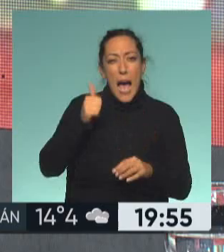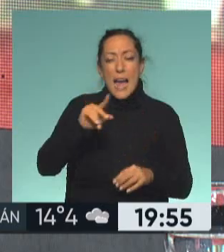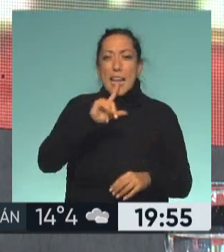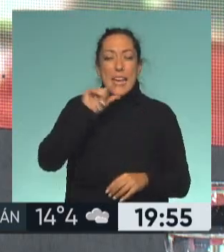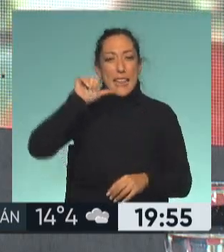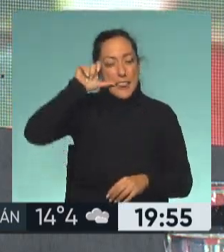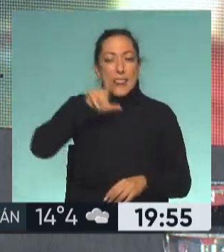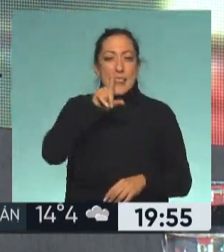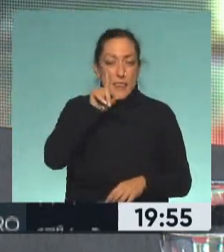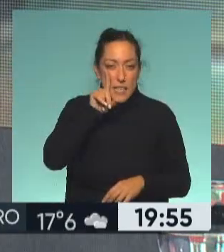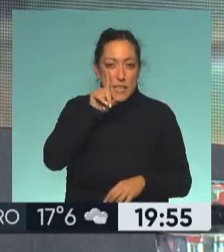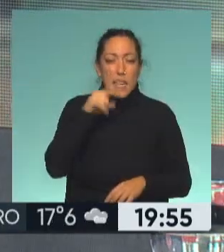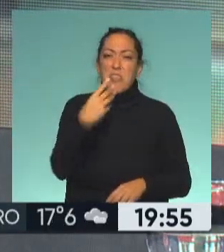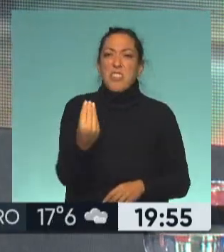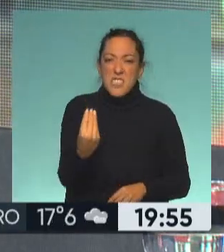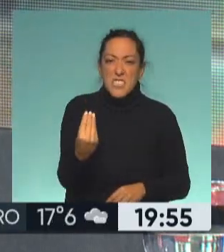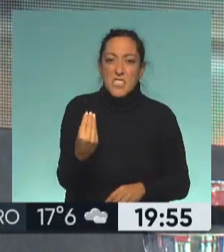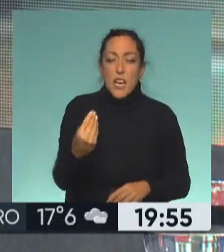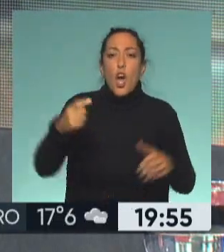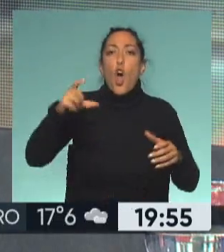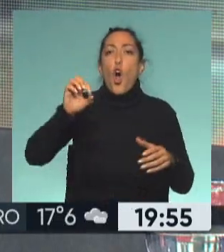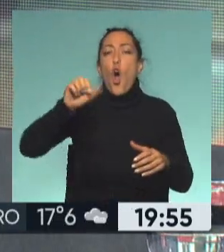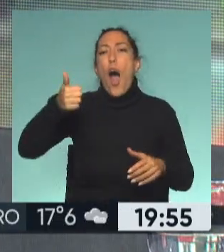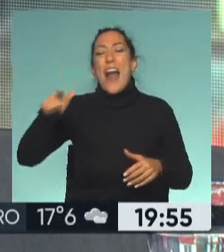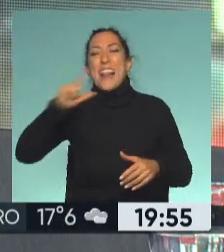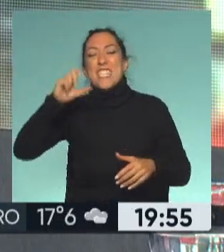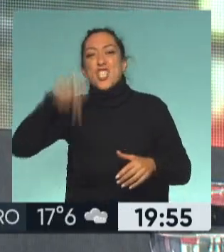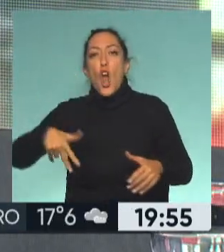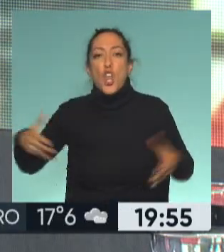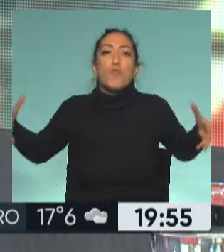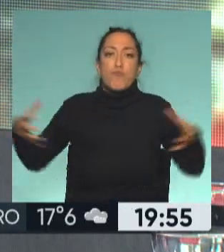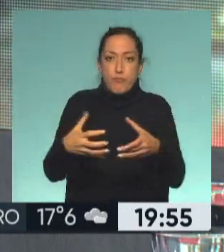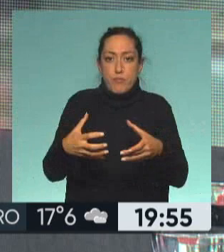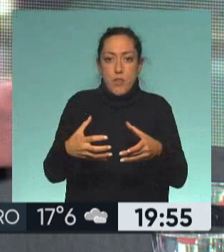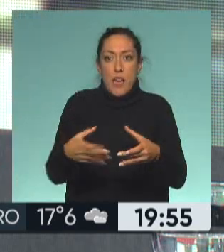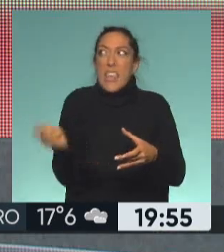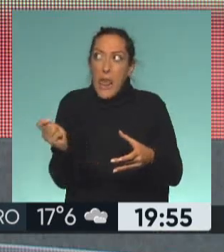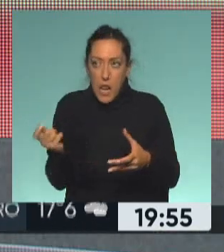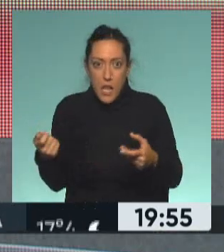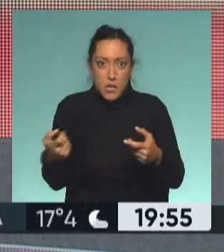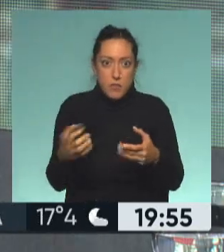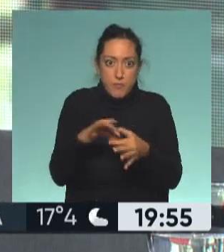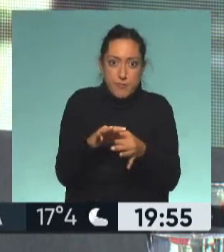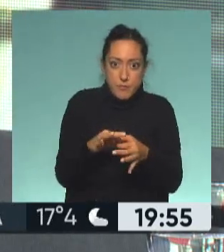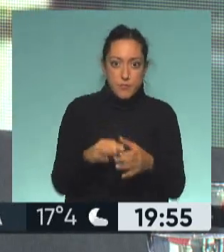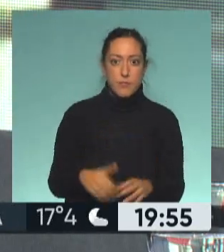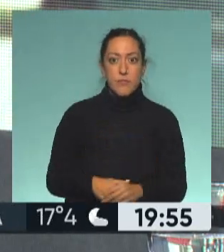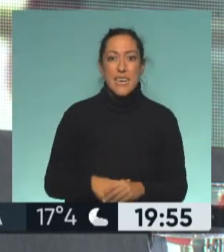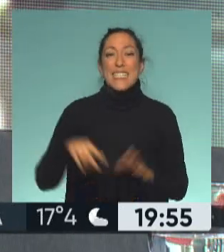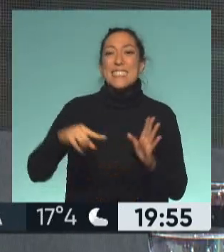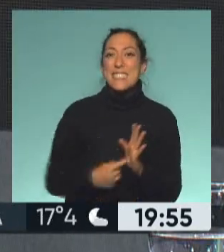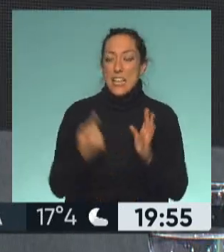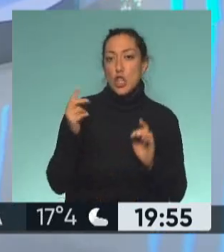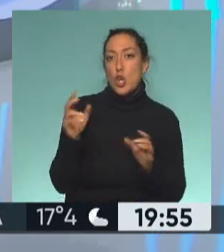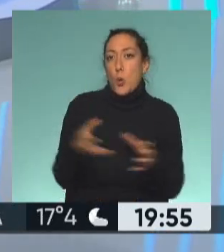respecto a... Él mencionó y dijo la palabra coalición. Una coalición y a ver, voy a decir lo que interpreto. Una coalición de centro, de peronismo